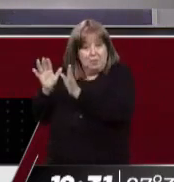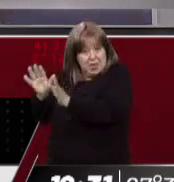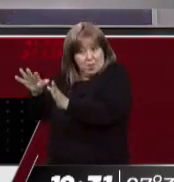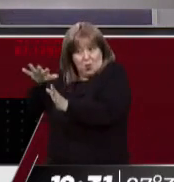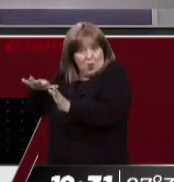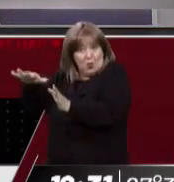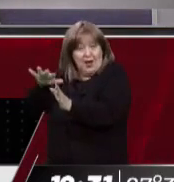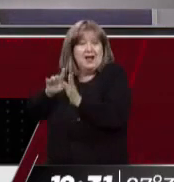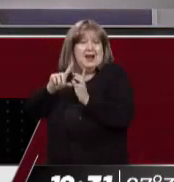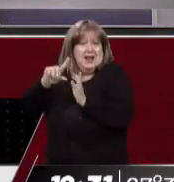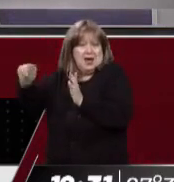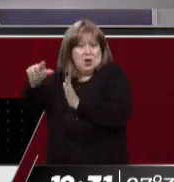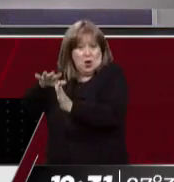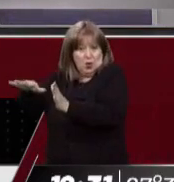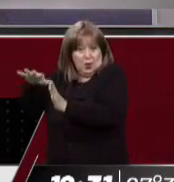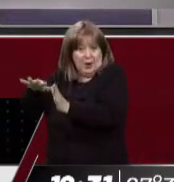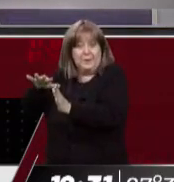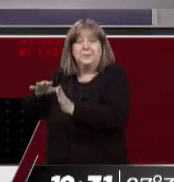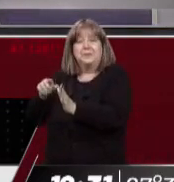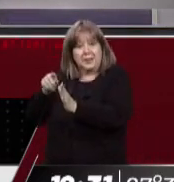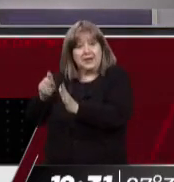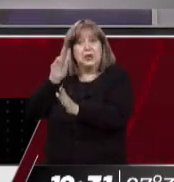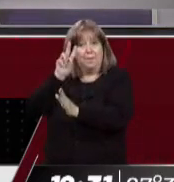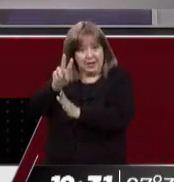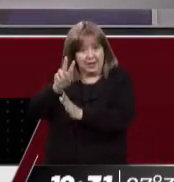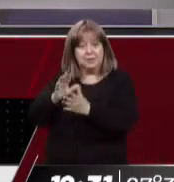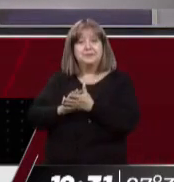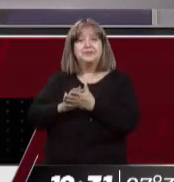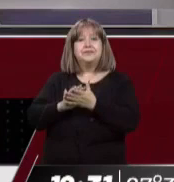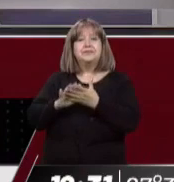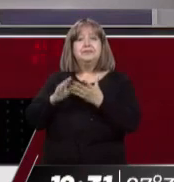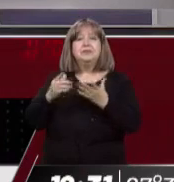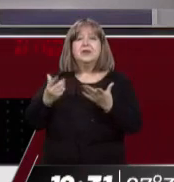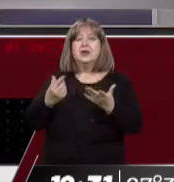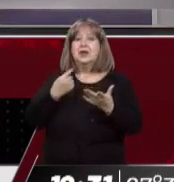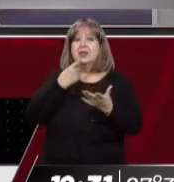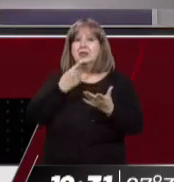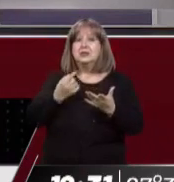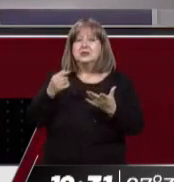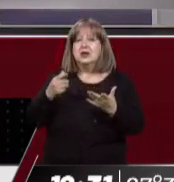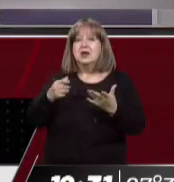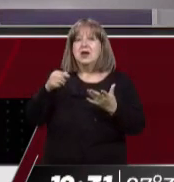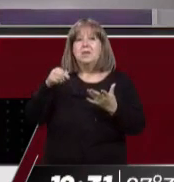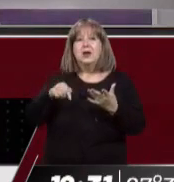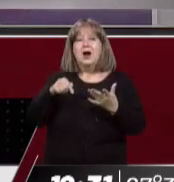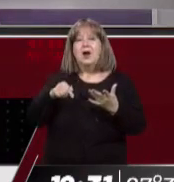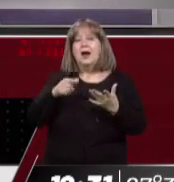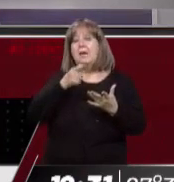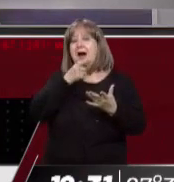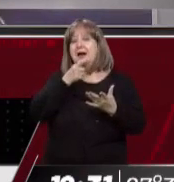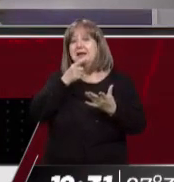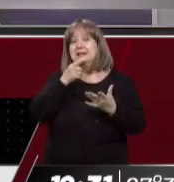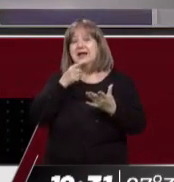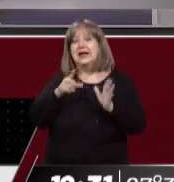tiene bastantes aspectos con los cuales podríamos decir va a perder la norma, ¿no? No tiene grandes chances, al menos a priori, de avanzar